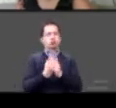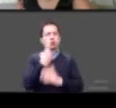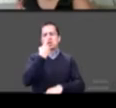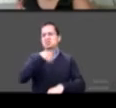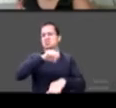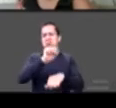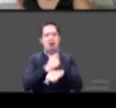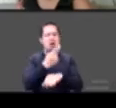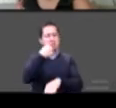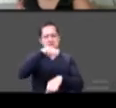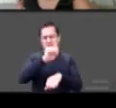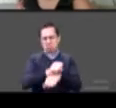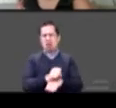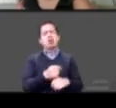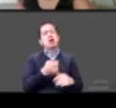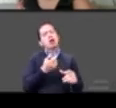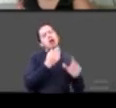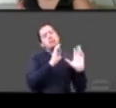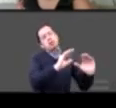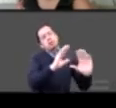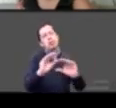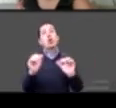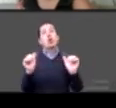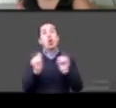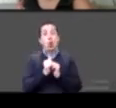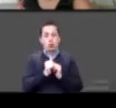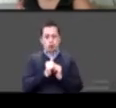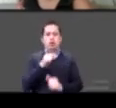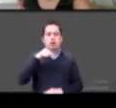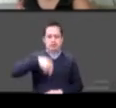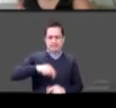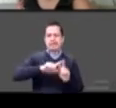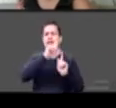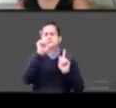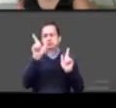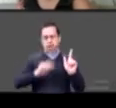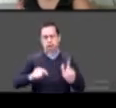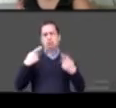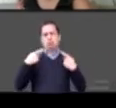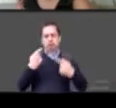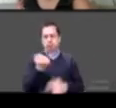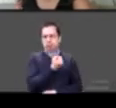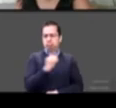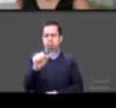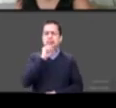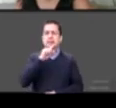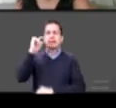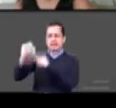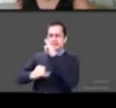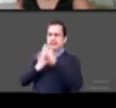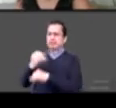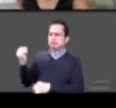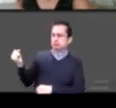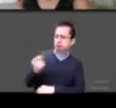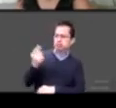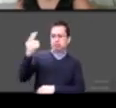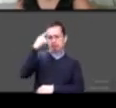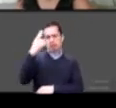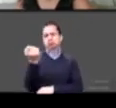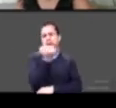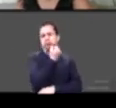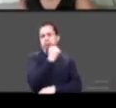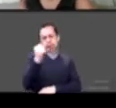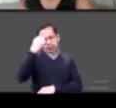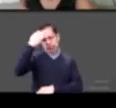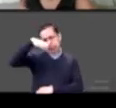nacionales e internacionales para poner a disposición de todas las personas herramientas para prevenir, intervenir también en situaciones